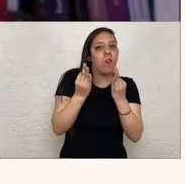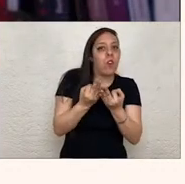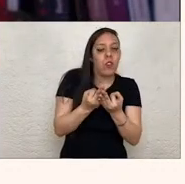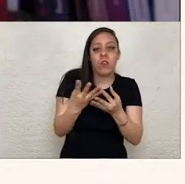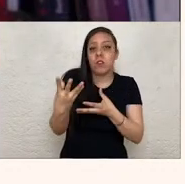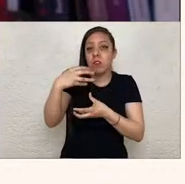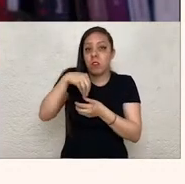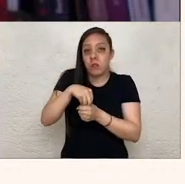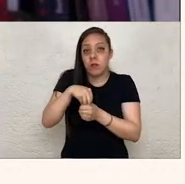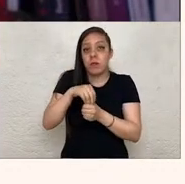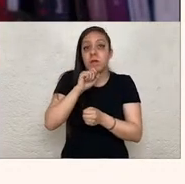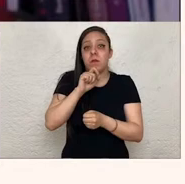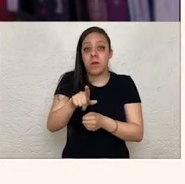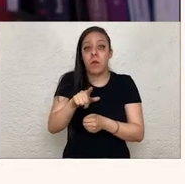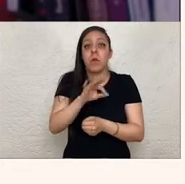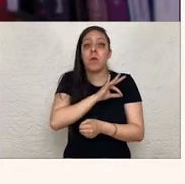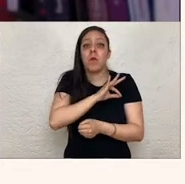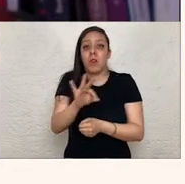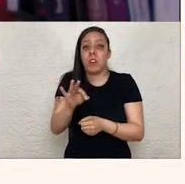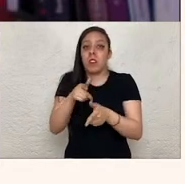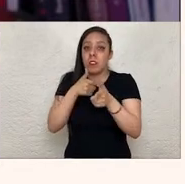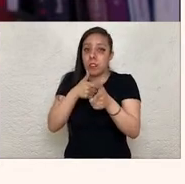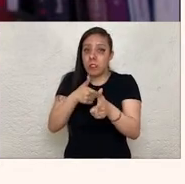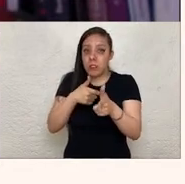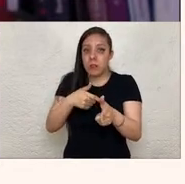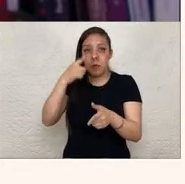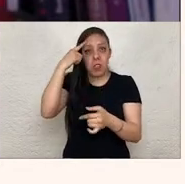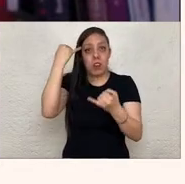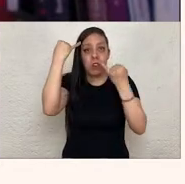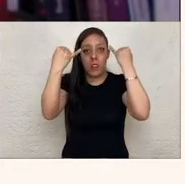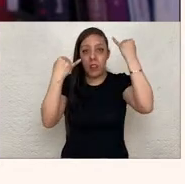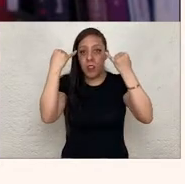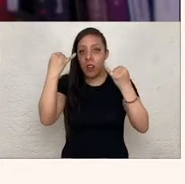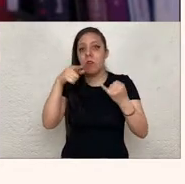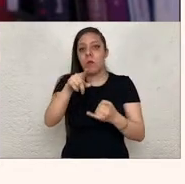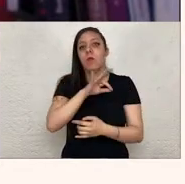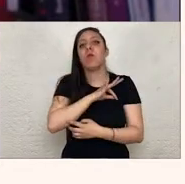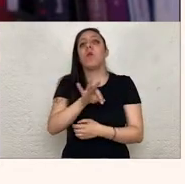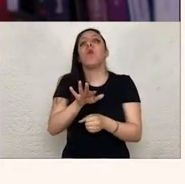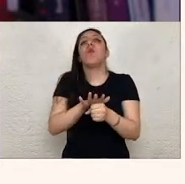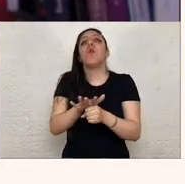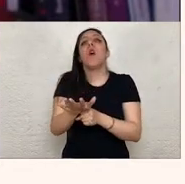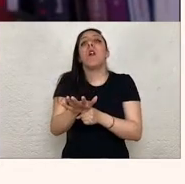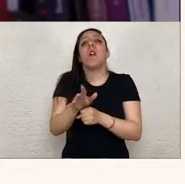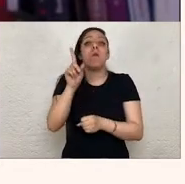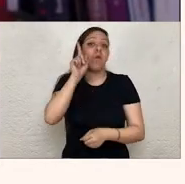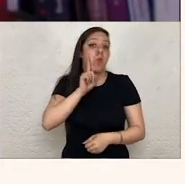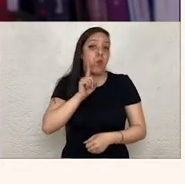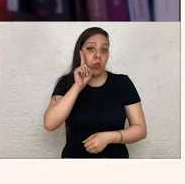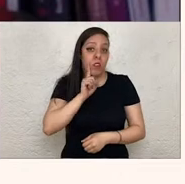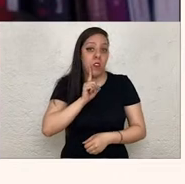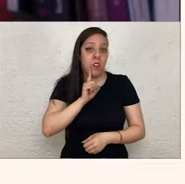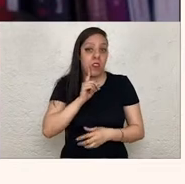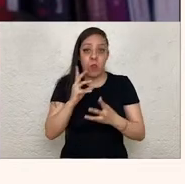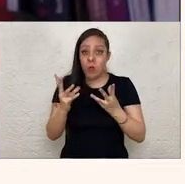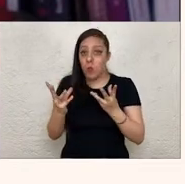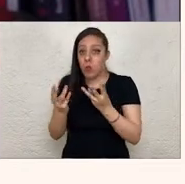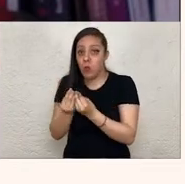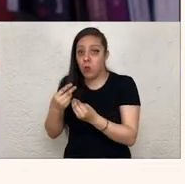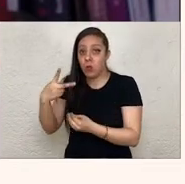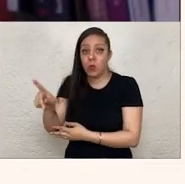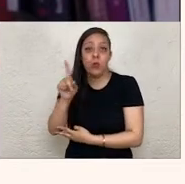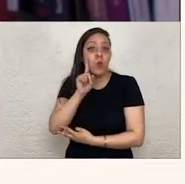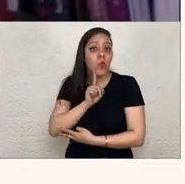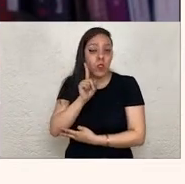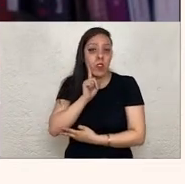radical. Y la están haciendo, para seguir con esta idea del papel y el lugar de las mujeres, a través